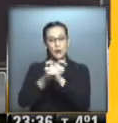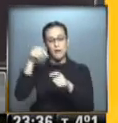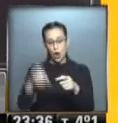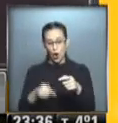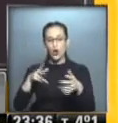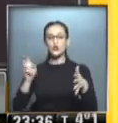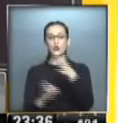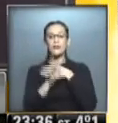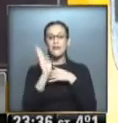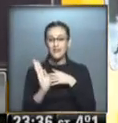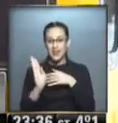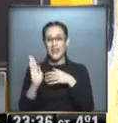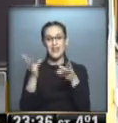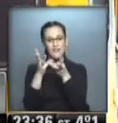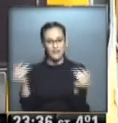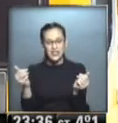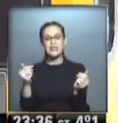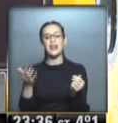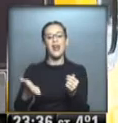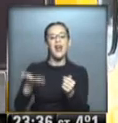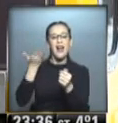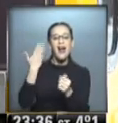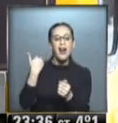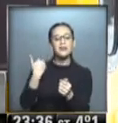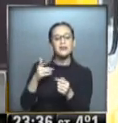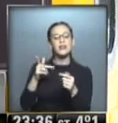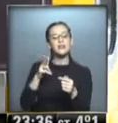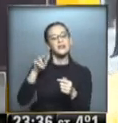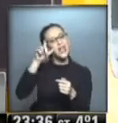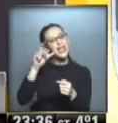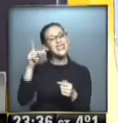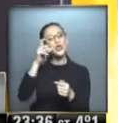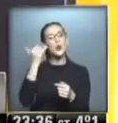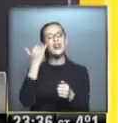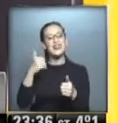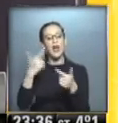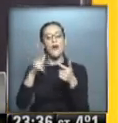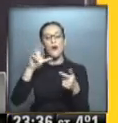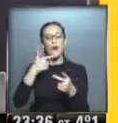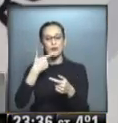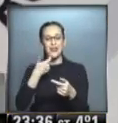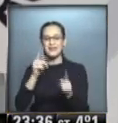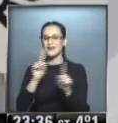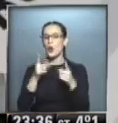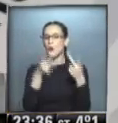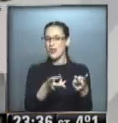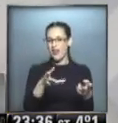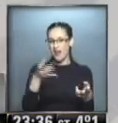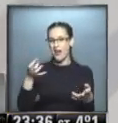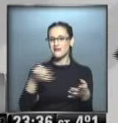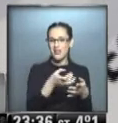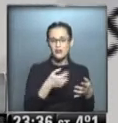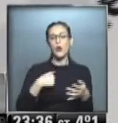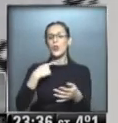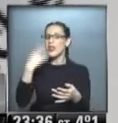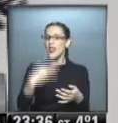servicio reducido sin llegar a las estaciones Echeverría y Rosas. El acuerdo suscripto en forma privada consiste en conformar una comisión de